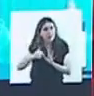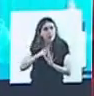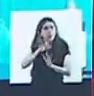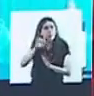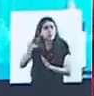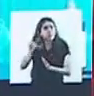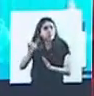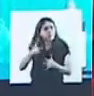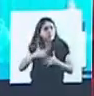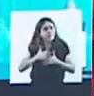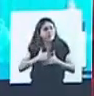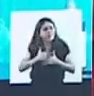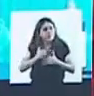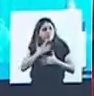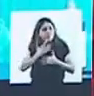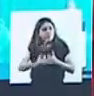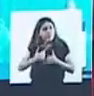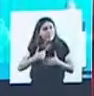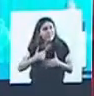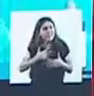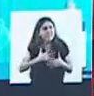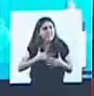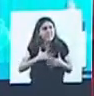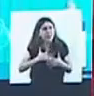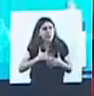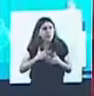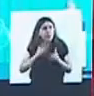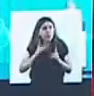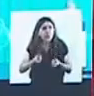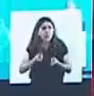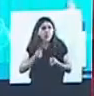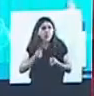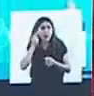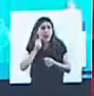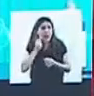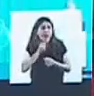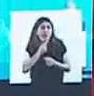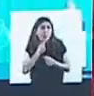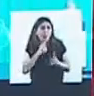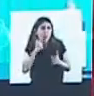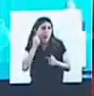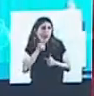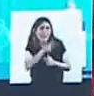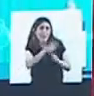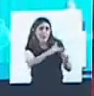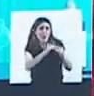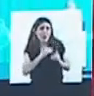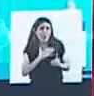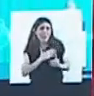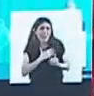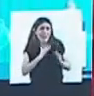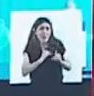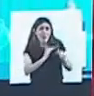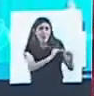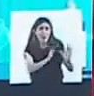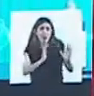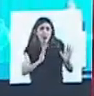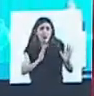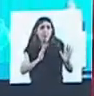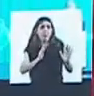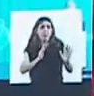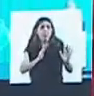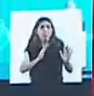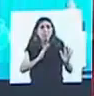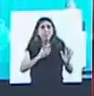los boludos. Porque los que no se dejan controlar, los que salen como los hinchas de Colón a festejar y arman